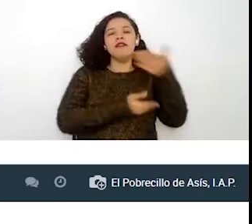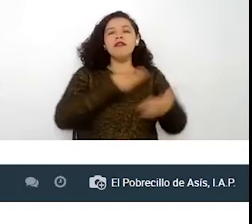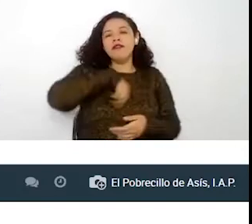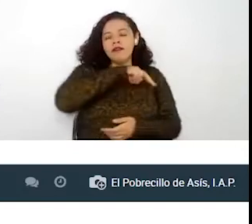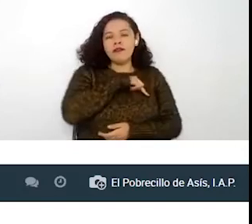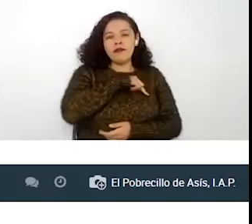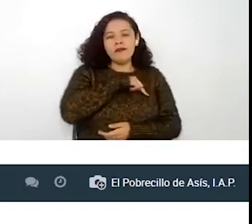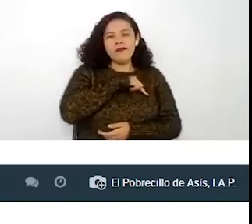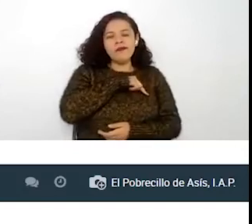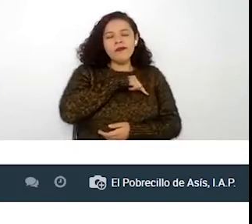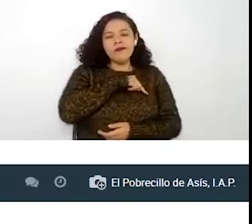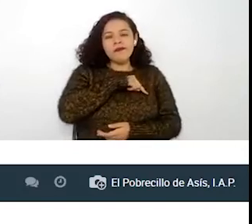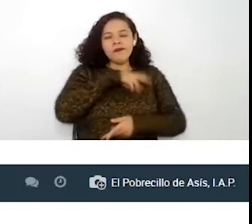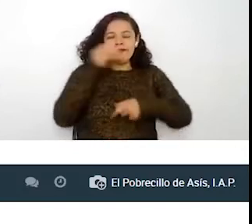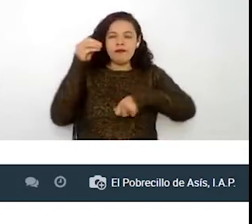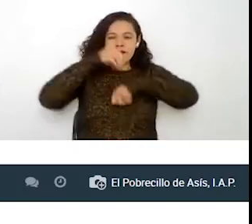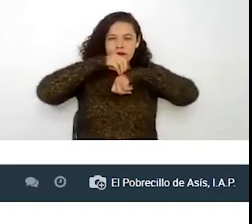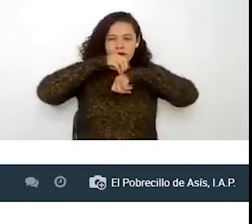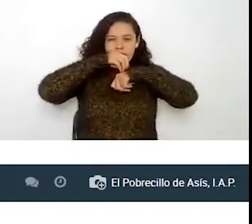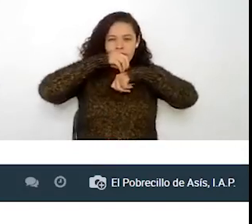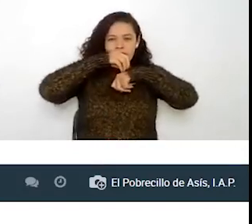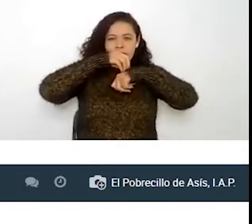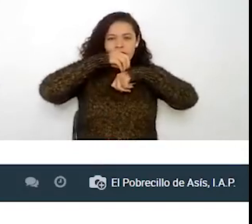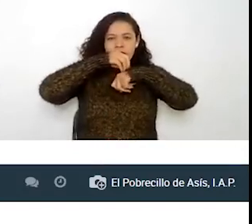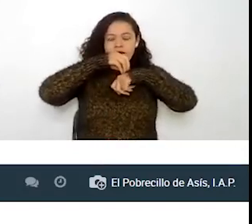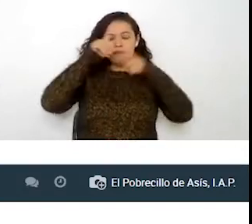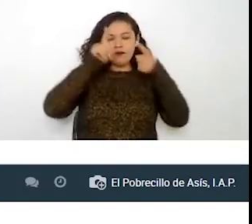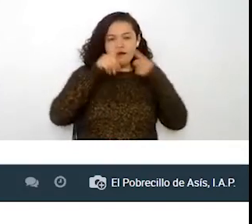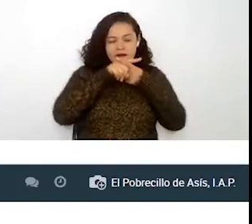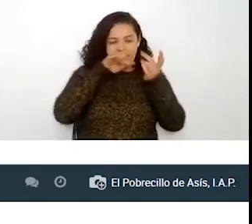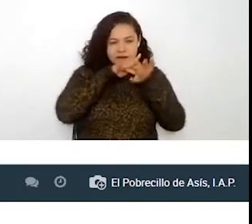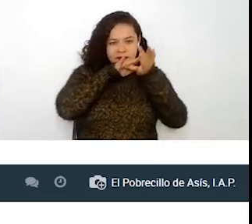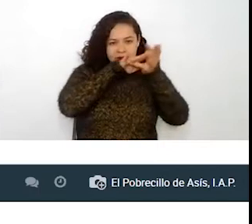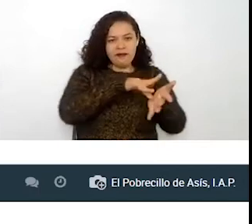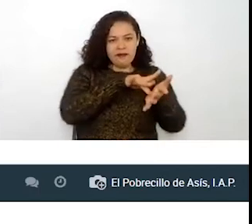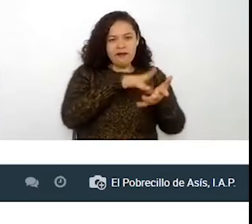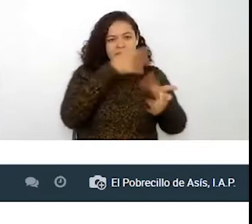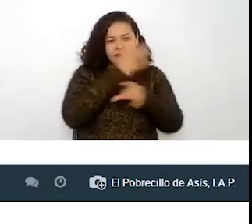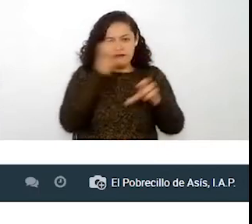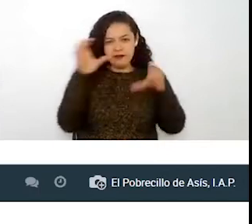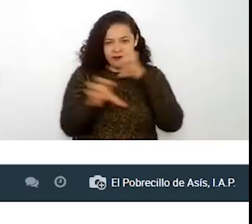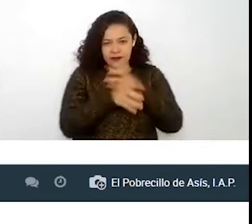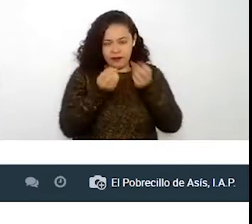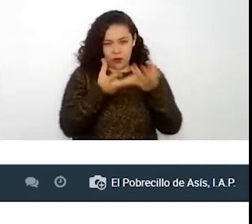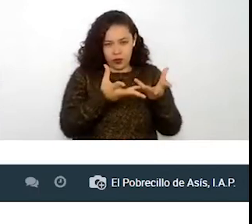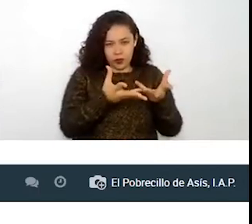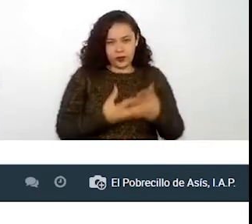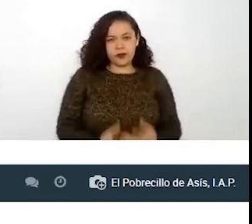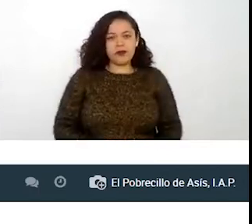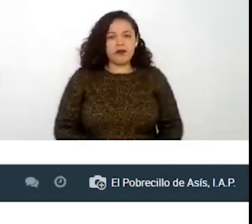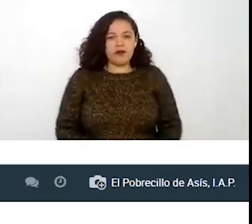cargar va a ser primero apoyo en especie que es el que hemos escogido para este ejemplo